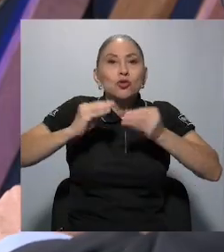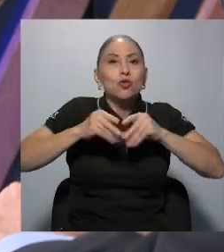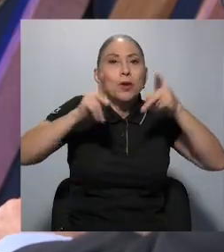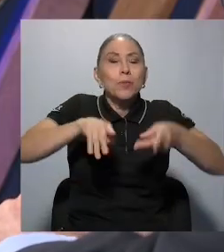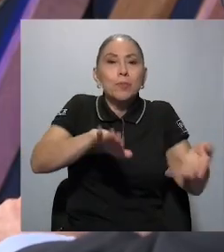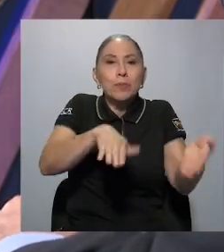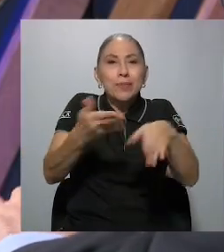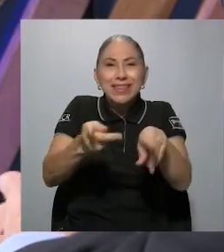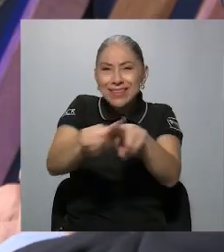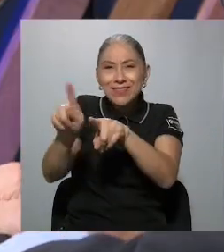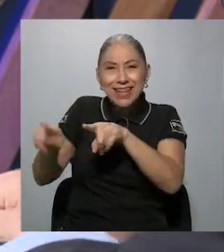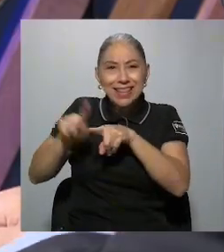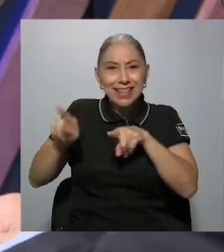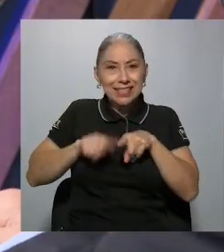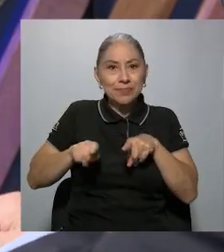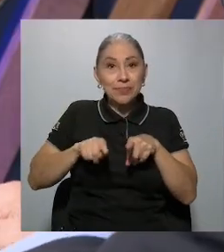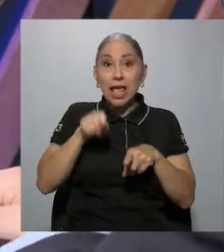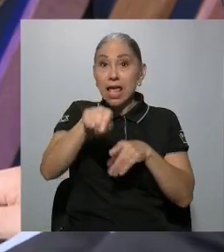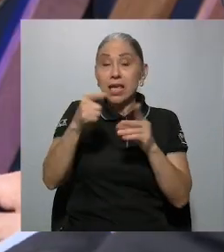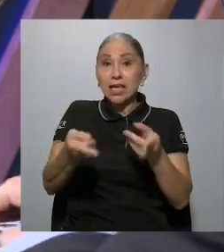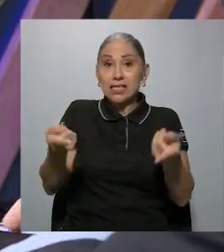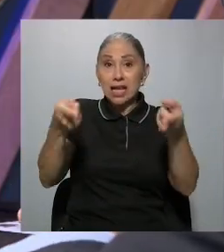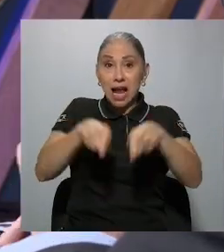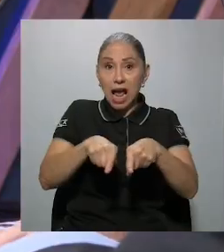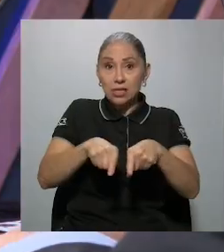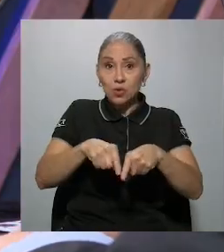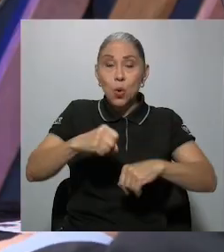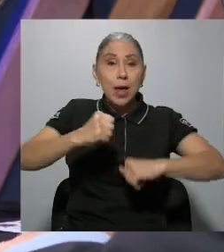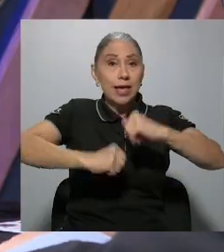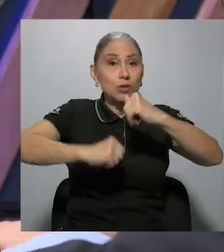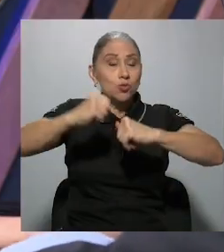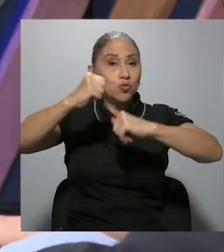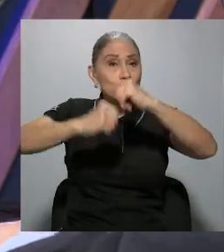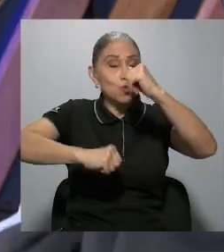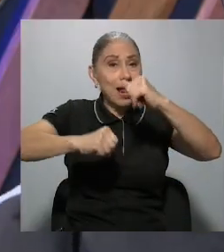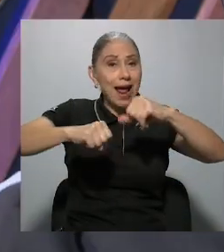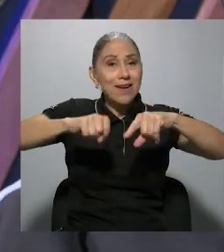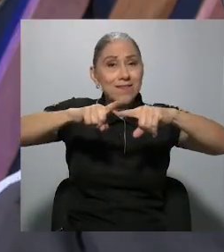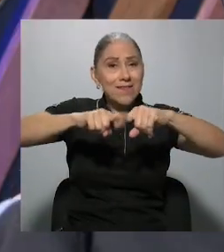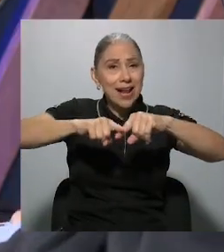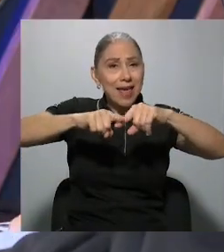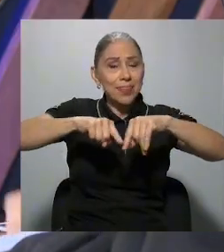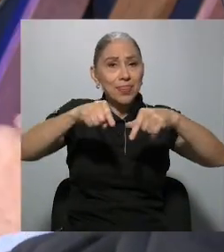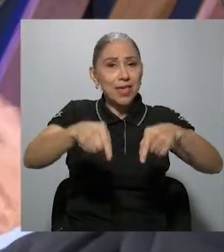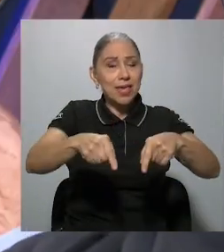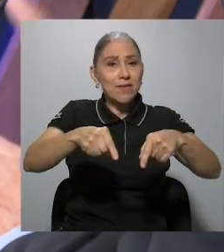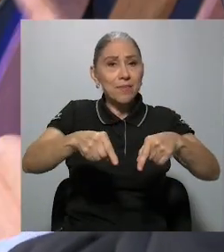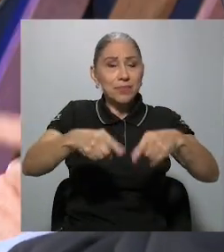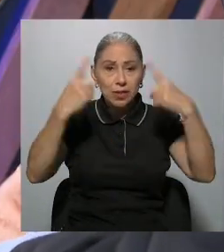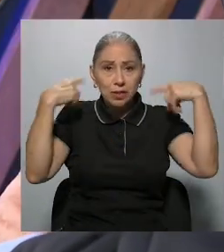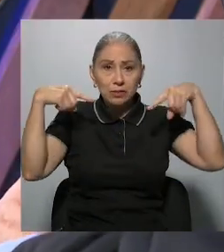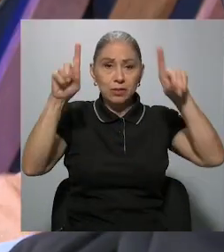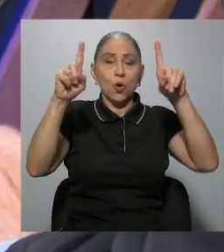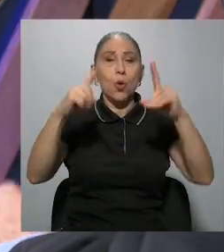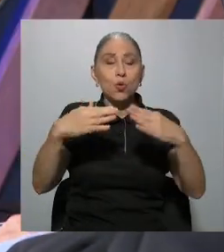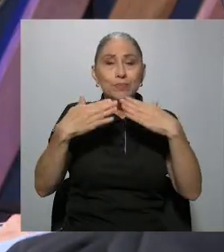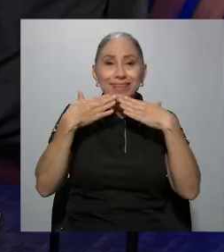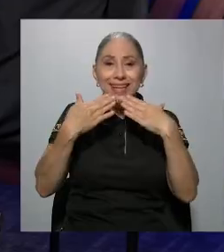de las defunciones, de diferentes formas. En este caso, la estructura relativa se obtuvo